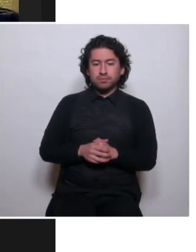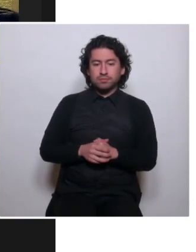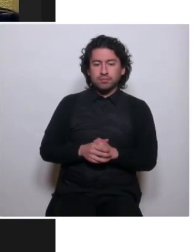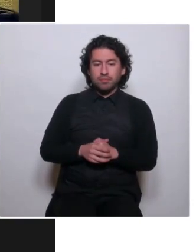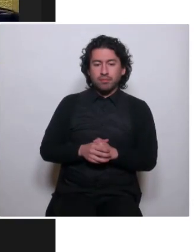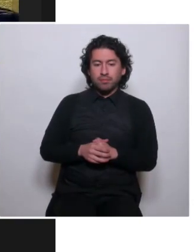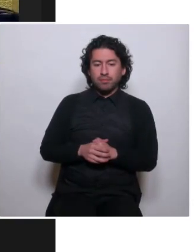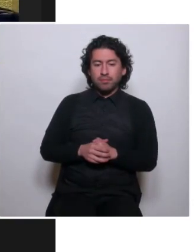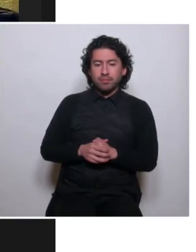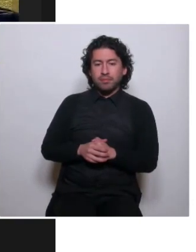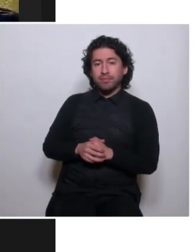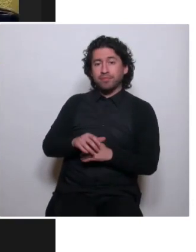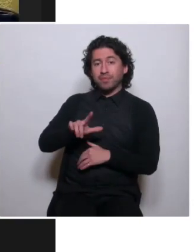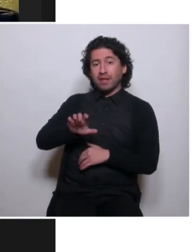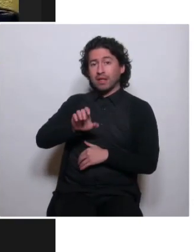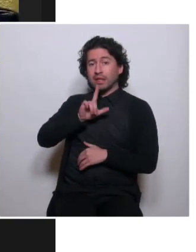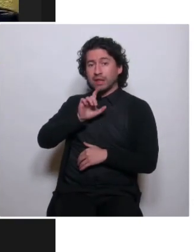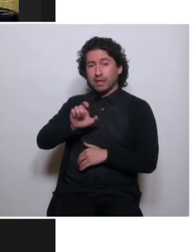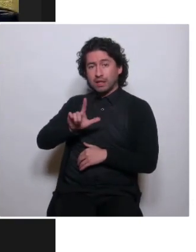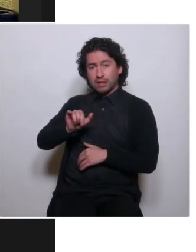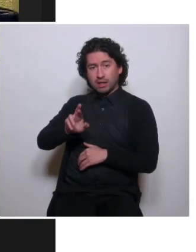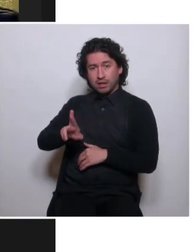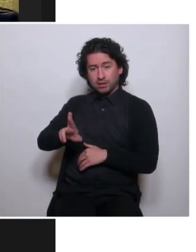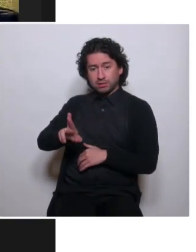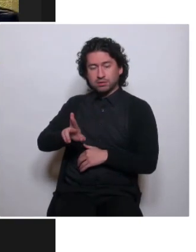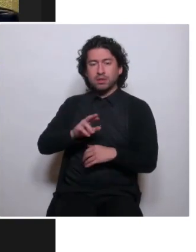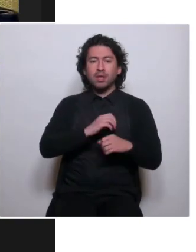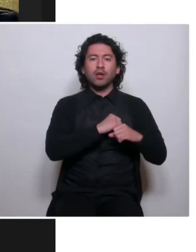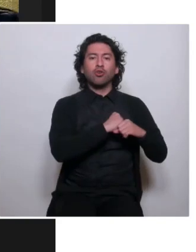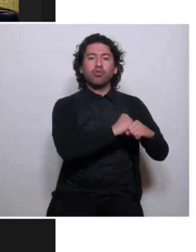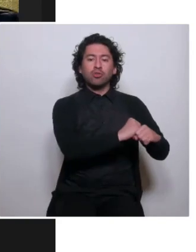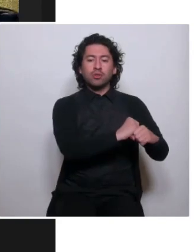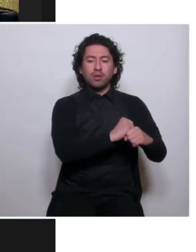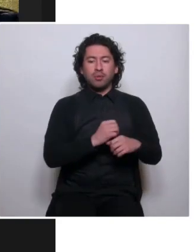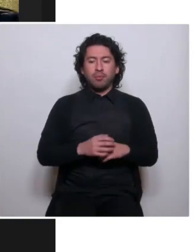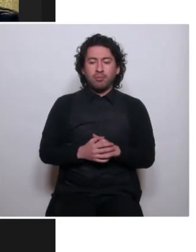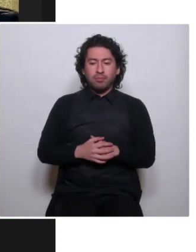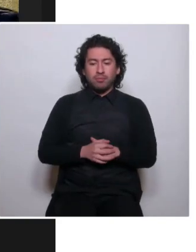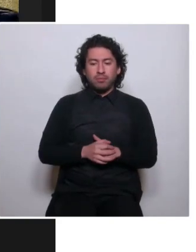Convencional Margarita Letelier. En contra, señor